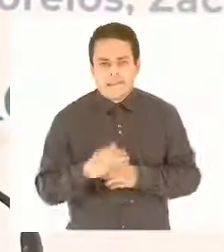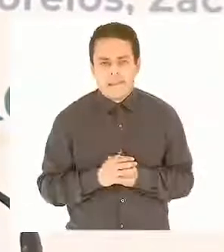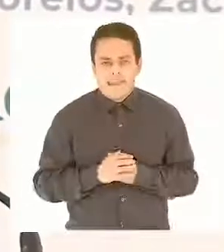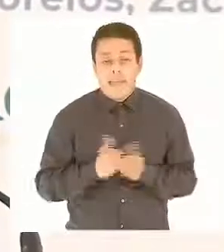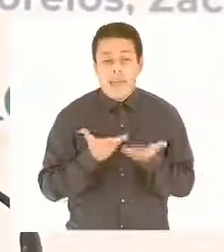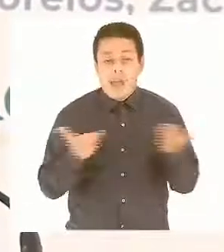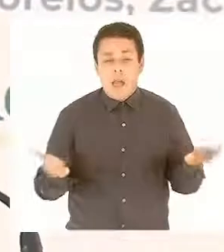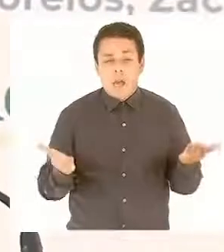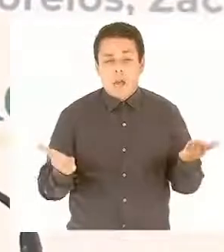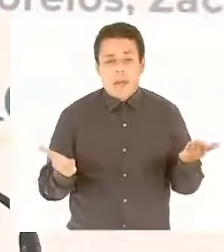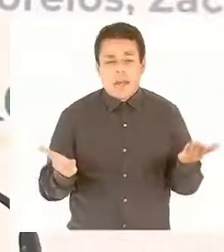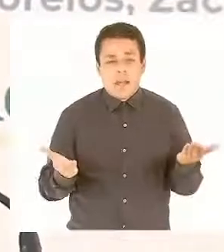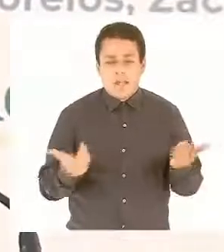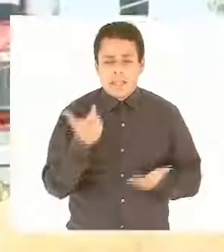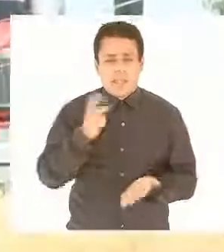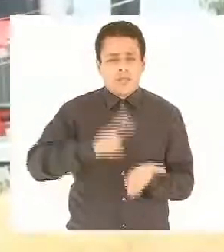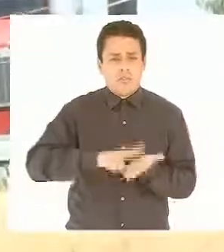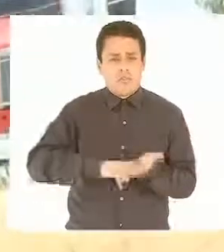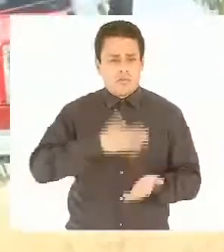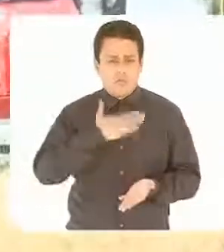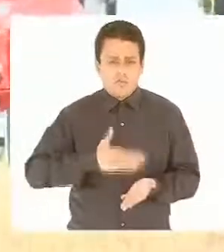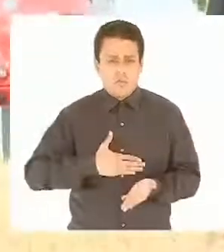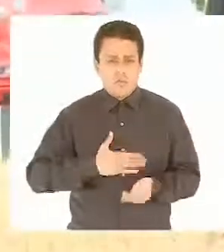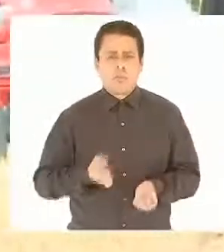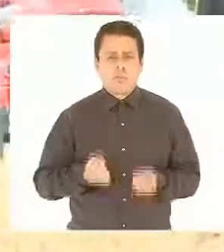Ahora está el precio de garantía